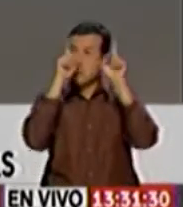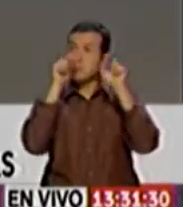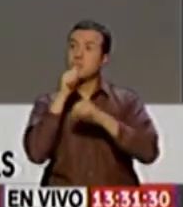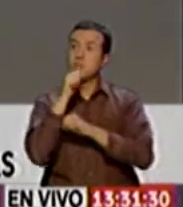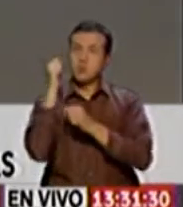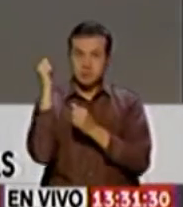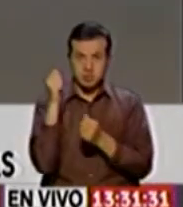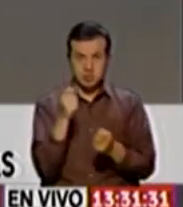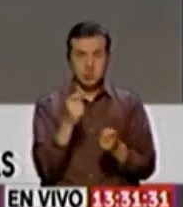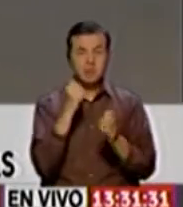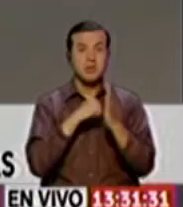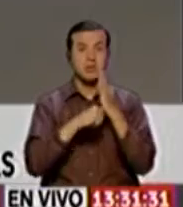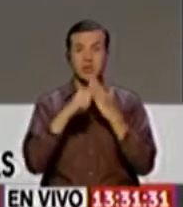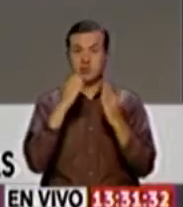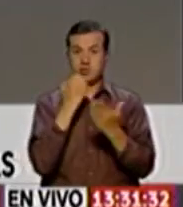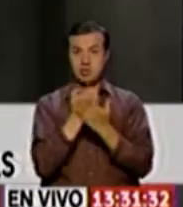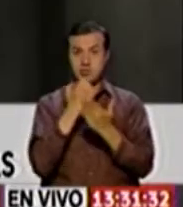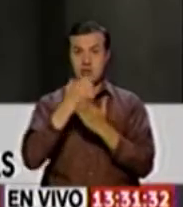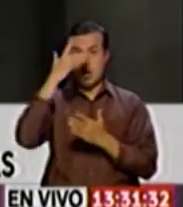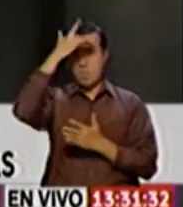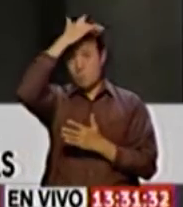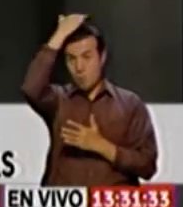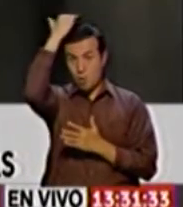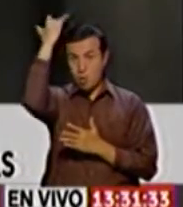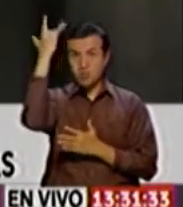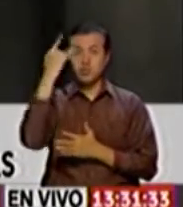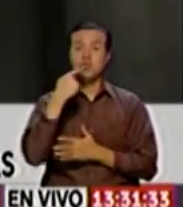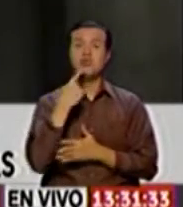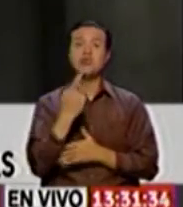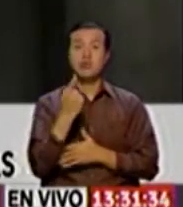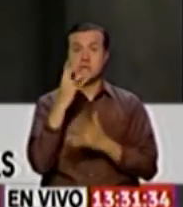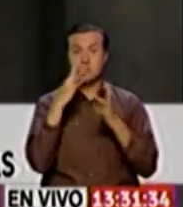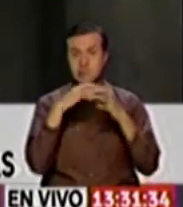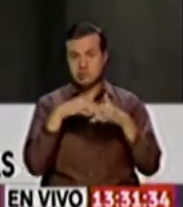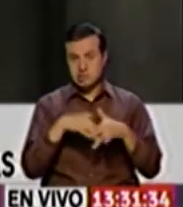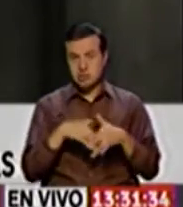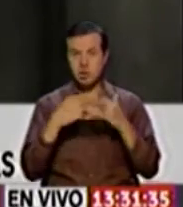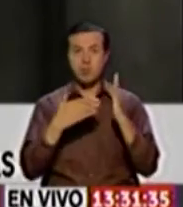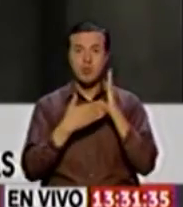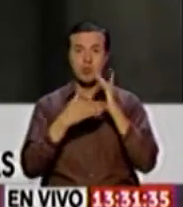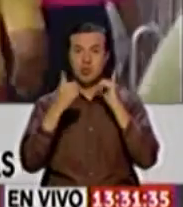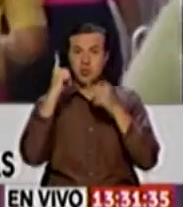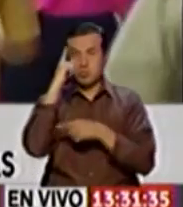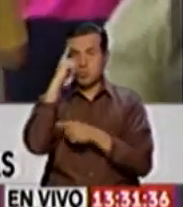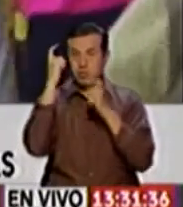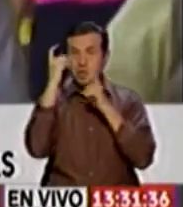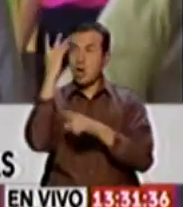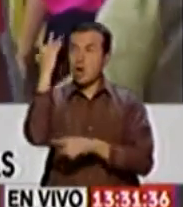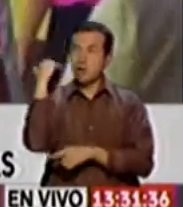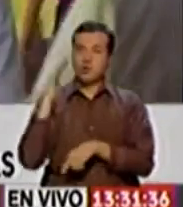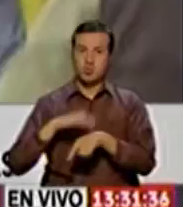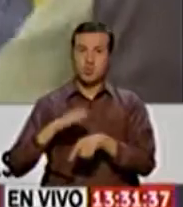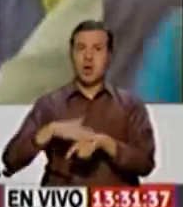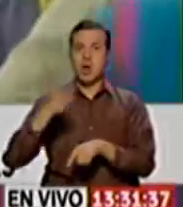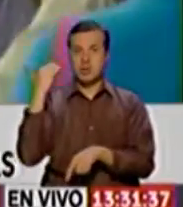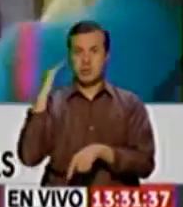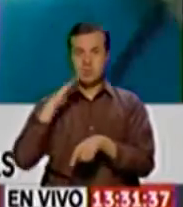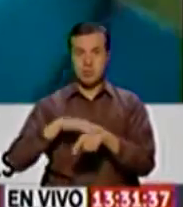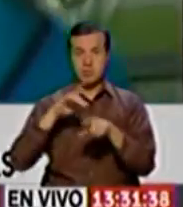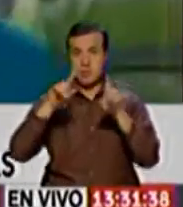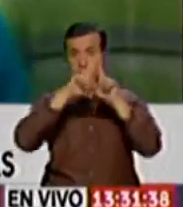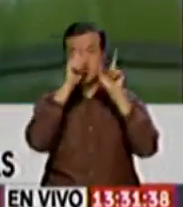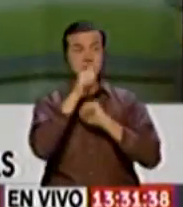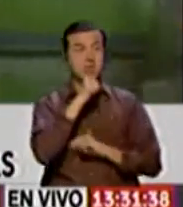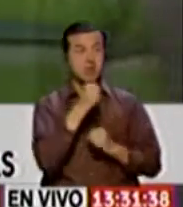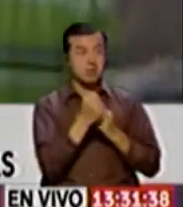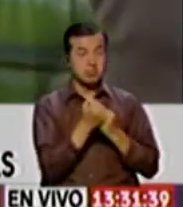Mauricio Pozo, ex ministro de Economía, atribuye un decrecimiento producto del modelo de gobernanza del régimen anterior, en el que el sector privado no